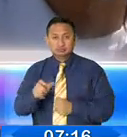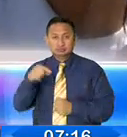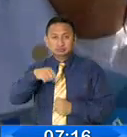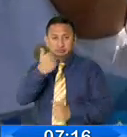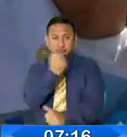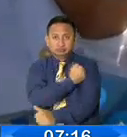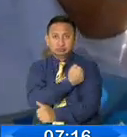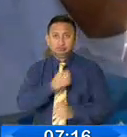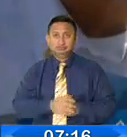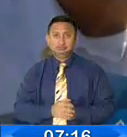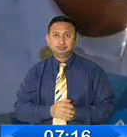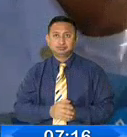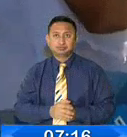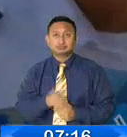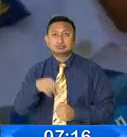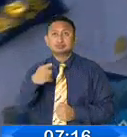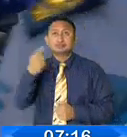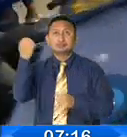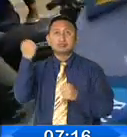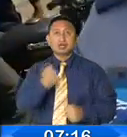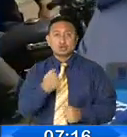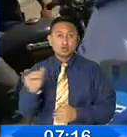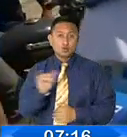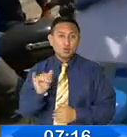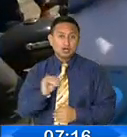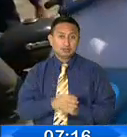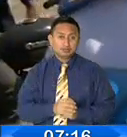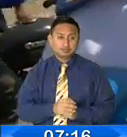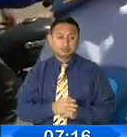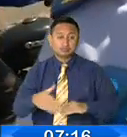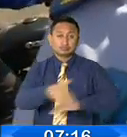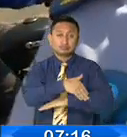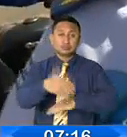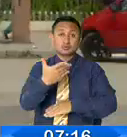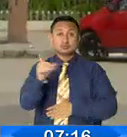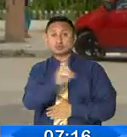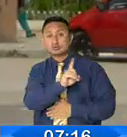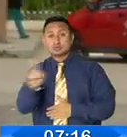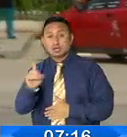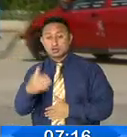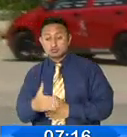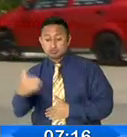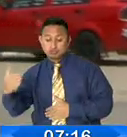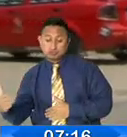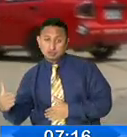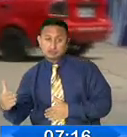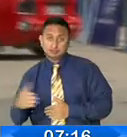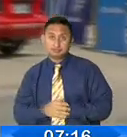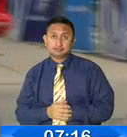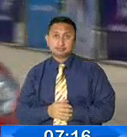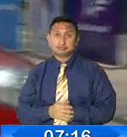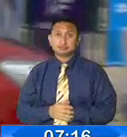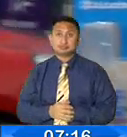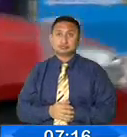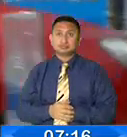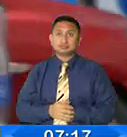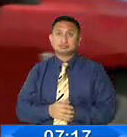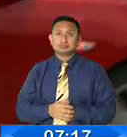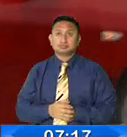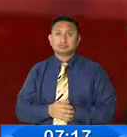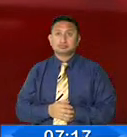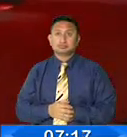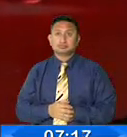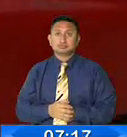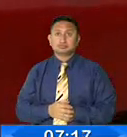en Solca? En Solca va a ser igual. En Solca está el carril derecho, que está junto desde la Nicasio Safadi hasta